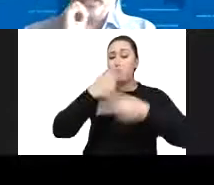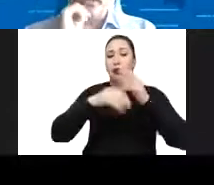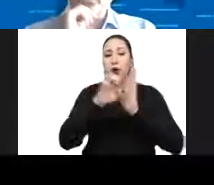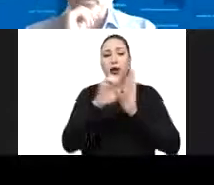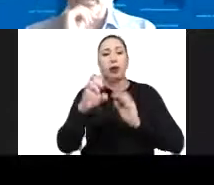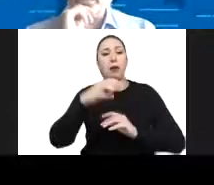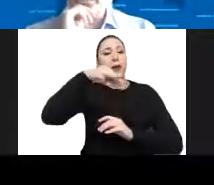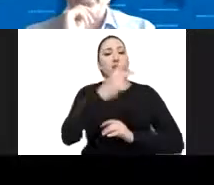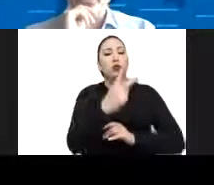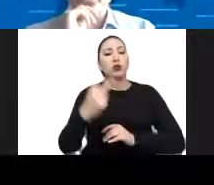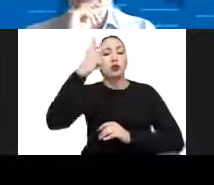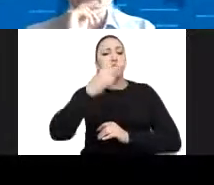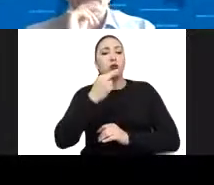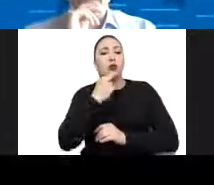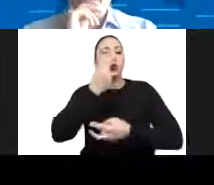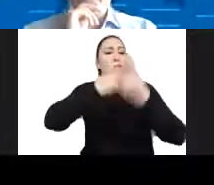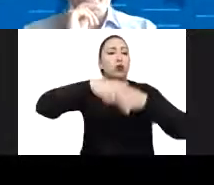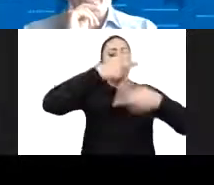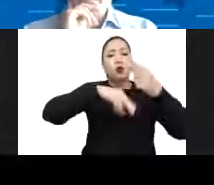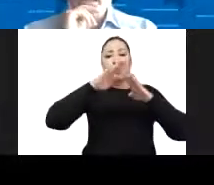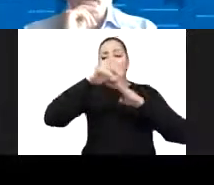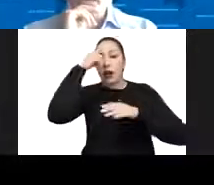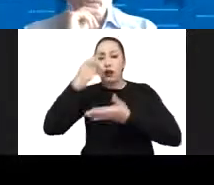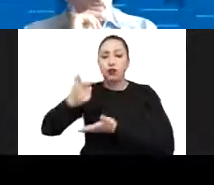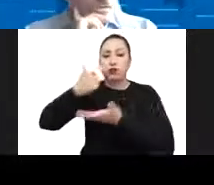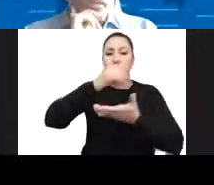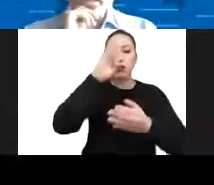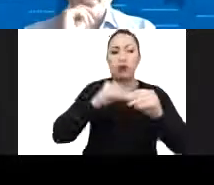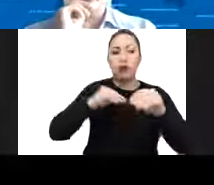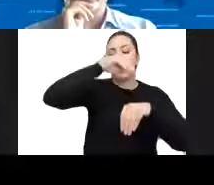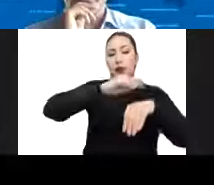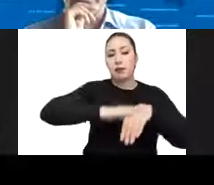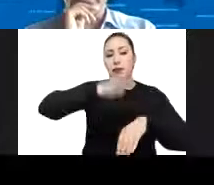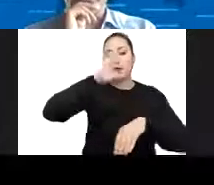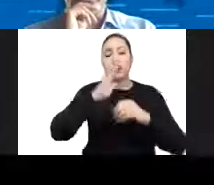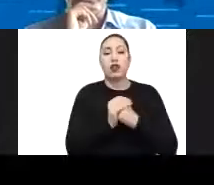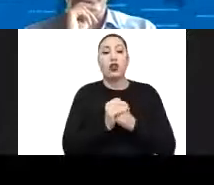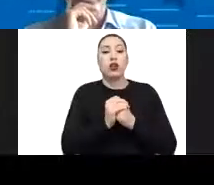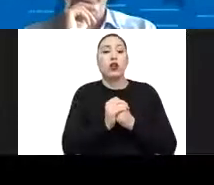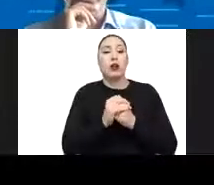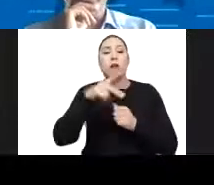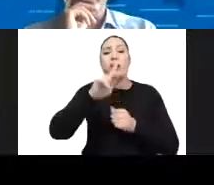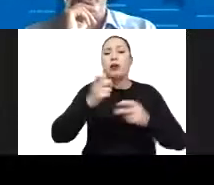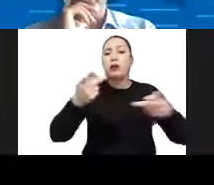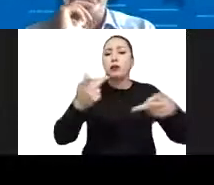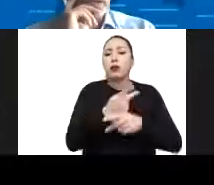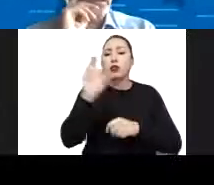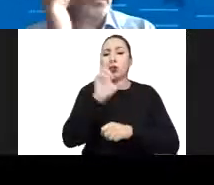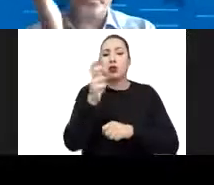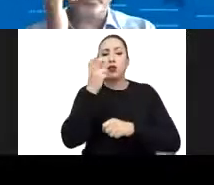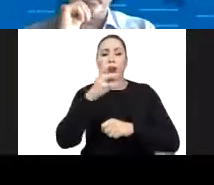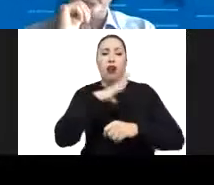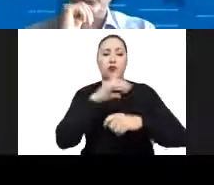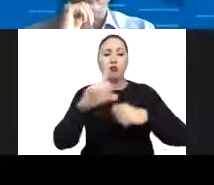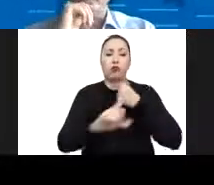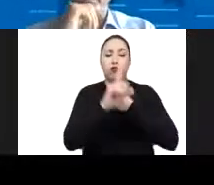puede dar o aumentar cada inversión, ¿no? Ahora, esto no nos dice nada, qué es lo que pasa cuando el sistema recibe un shock. Acá tenemos,